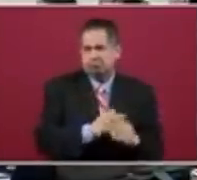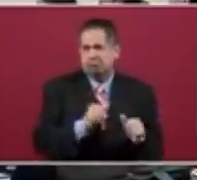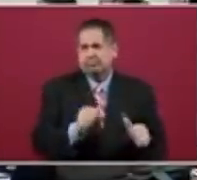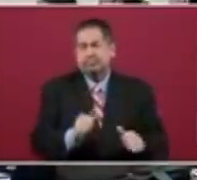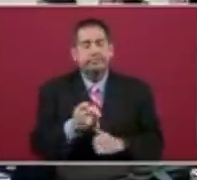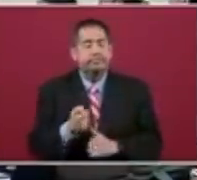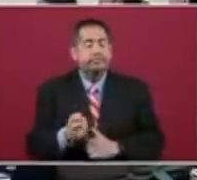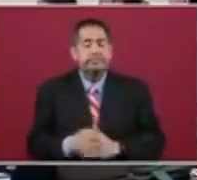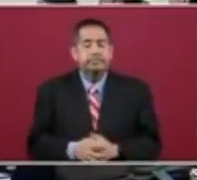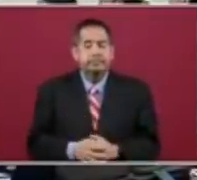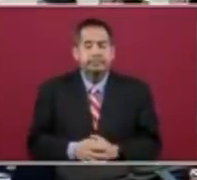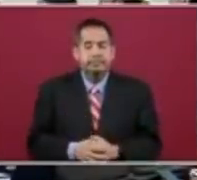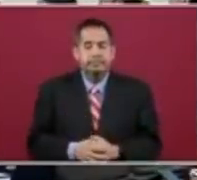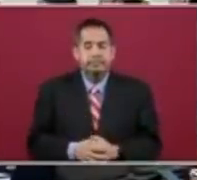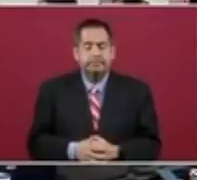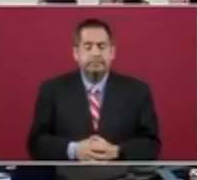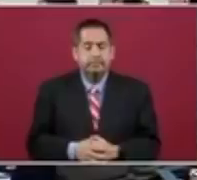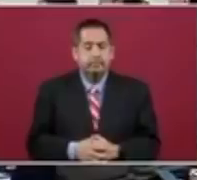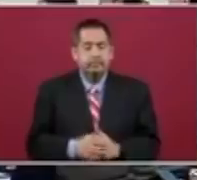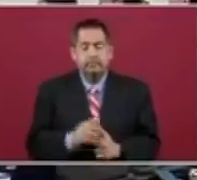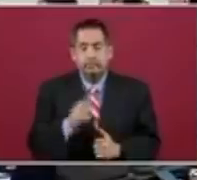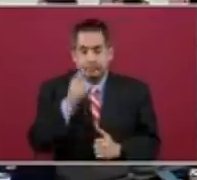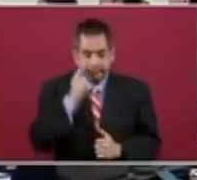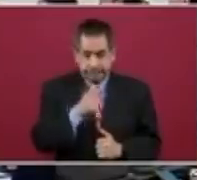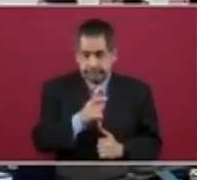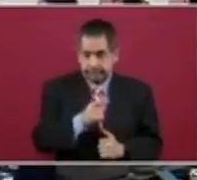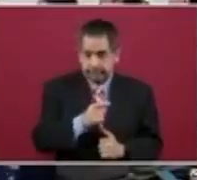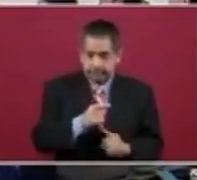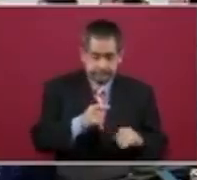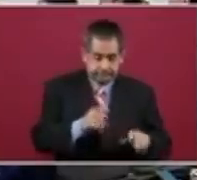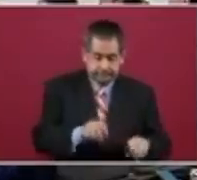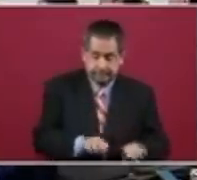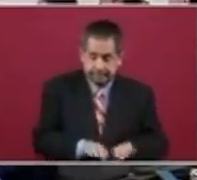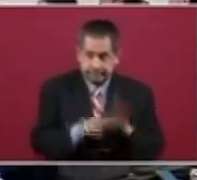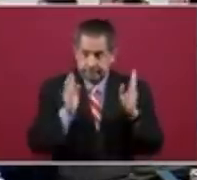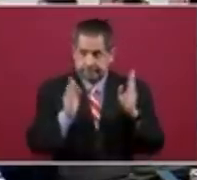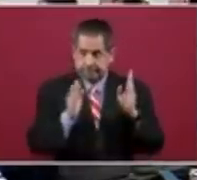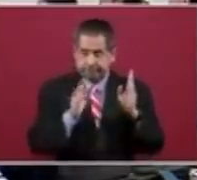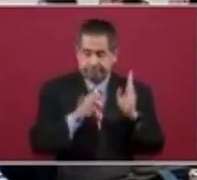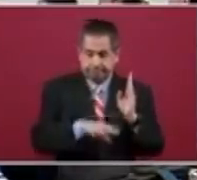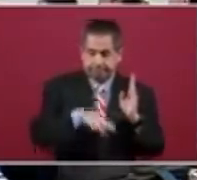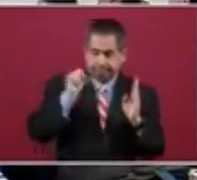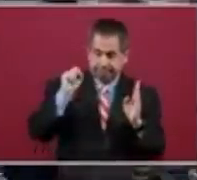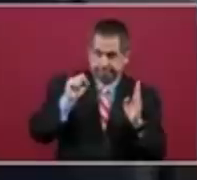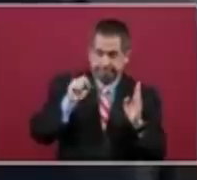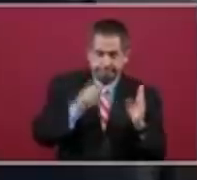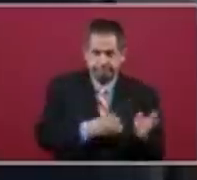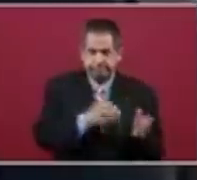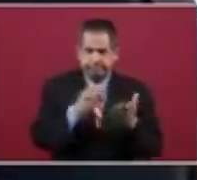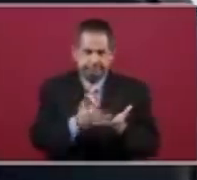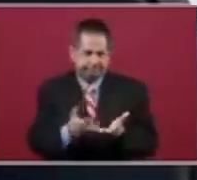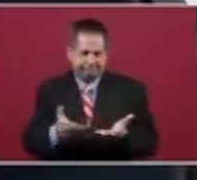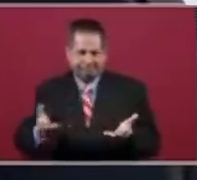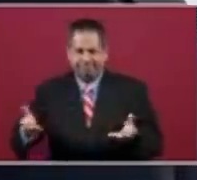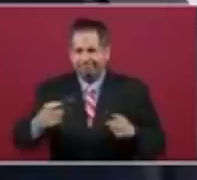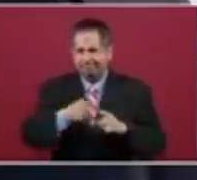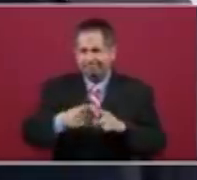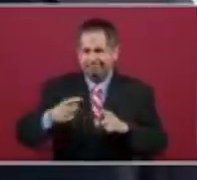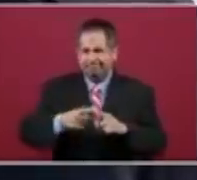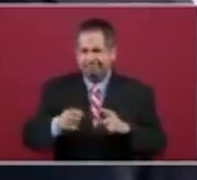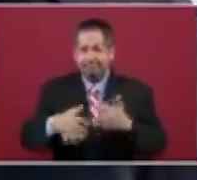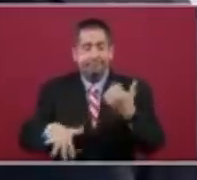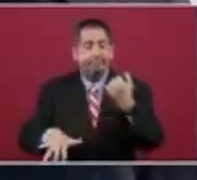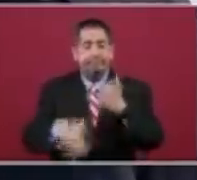ya, una vez que lo extrajeron del lugar donde estaba enterrado, ahí se ve todas las armas,